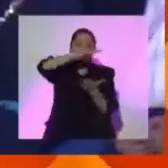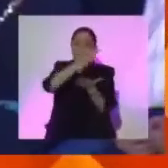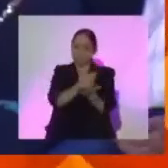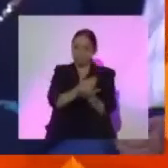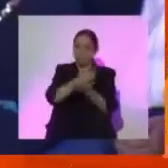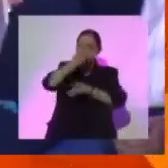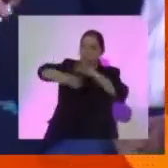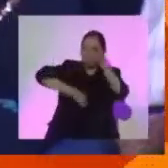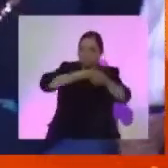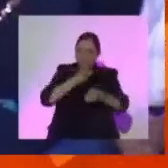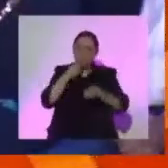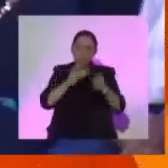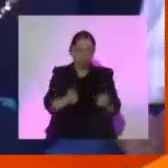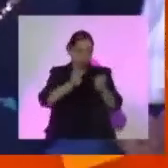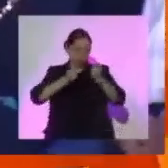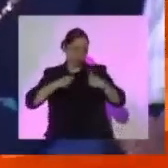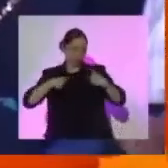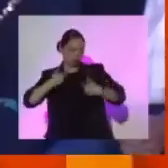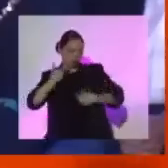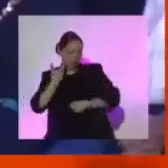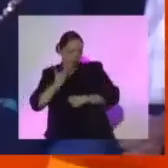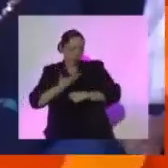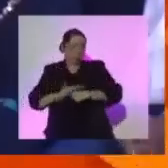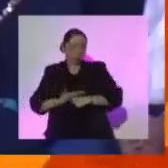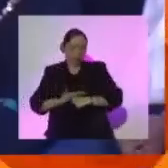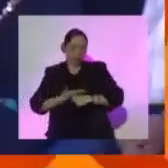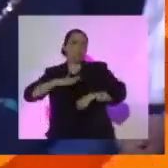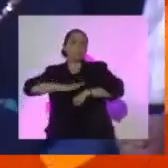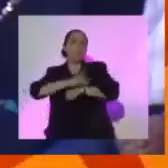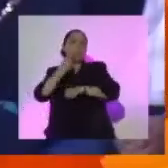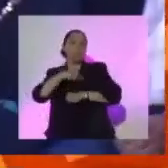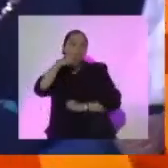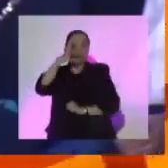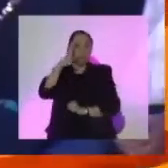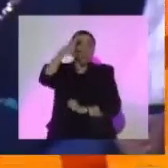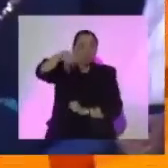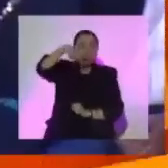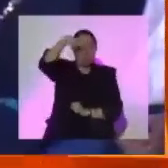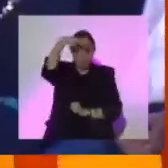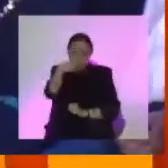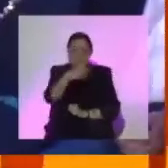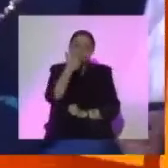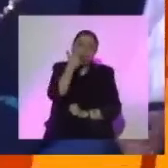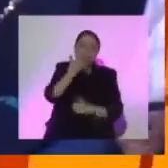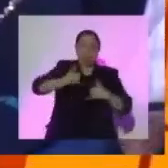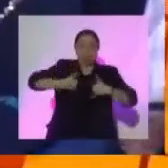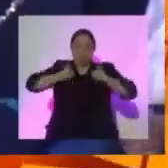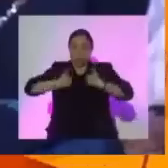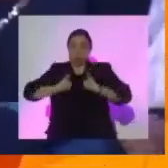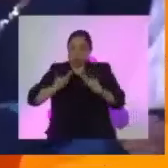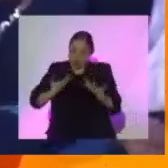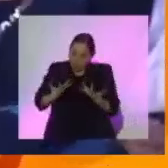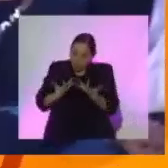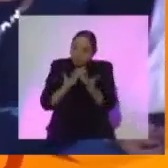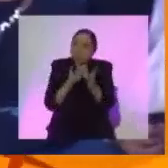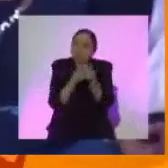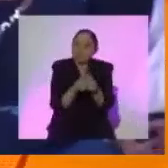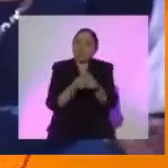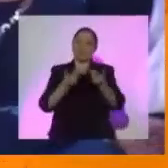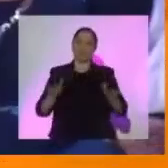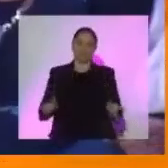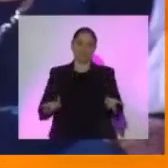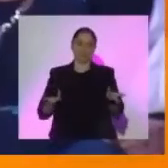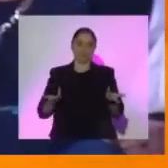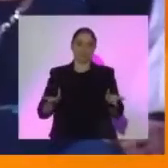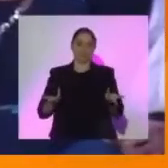peor no solamente reciclando perfiles no solamente sacando el sarcófago algunos que ya estaban bien empolvados sino que metiendo personajes que no tienen razón de ser